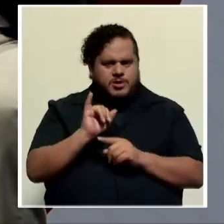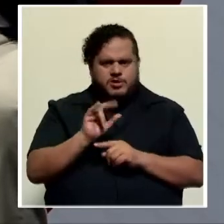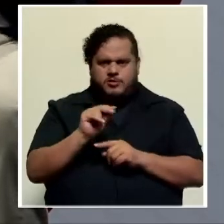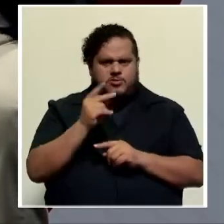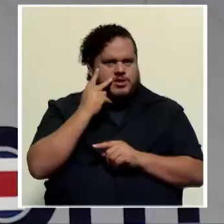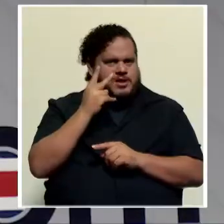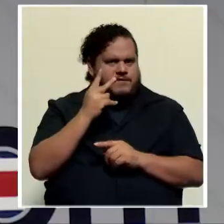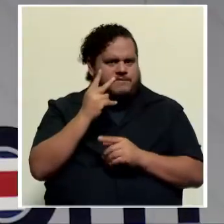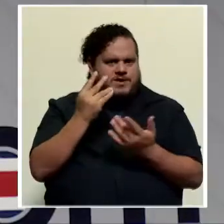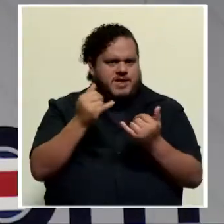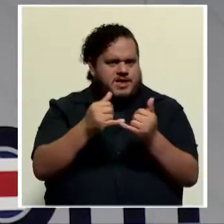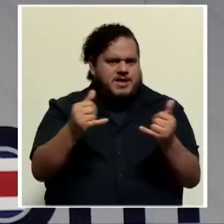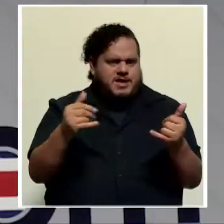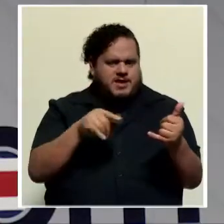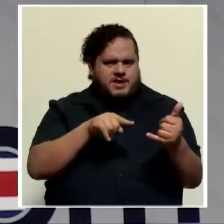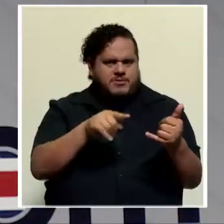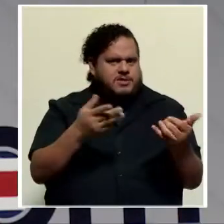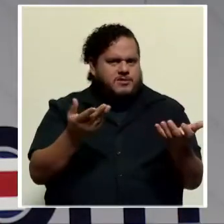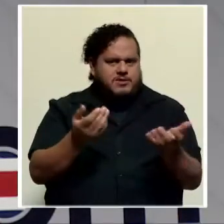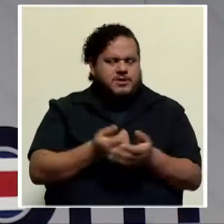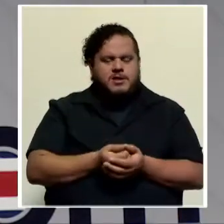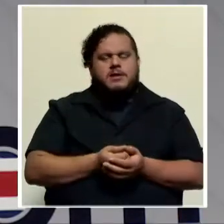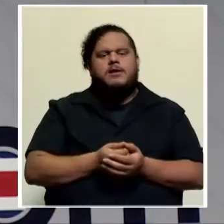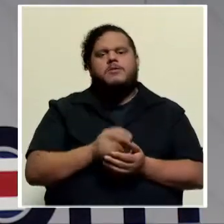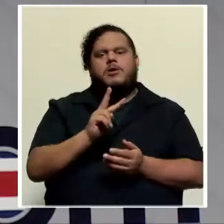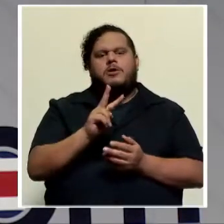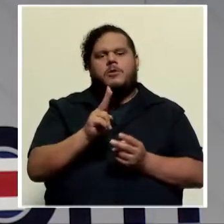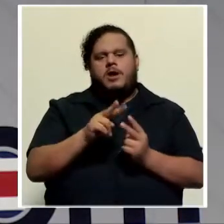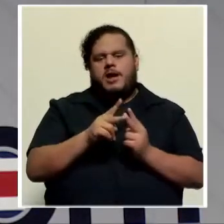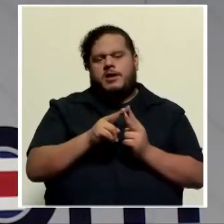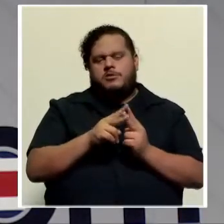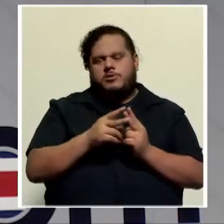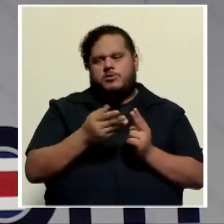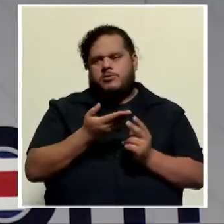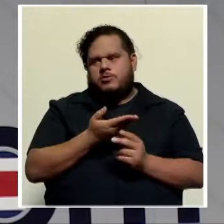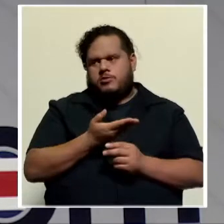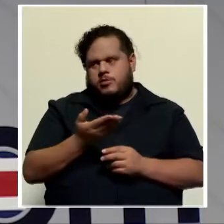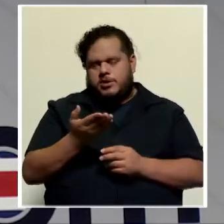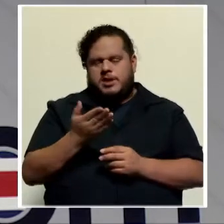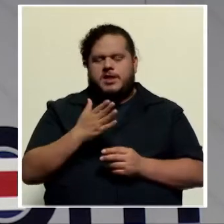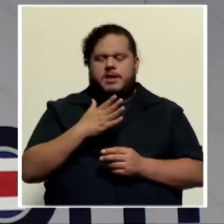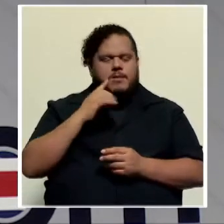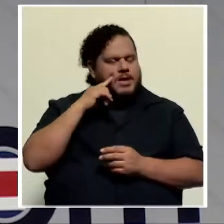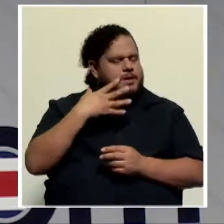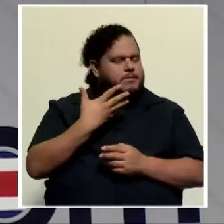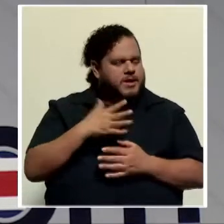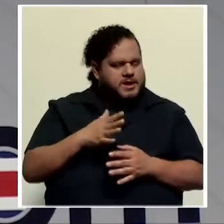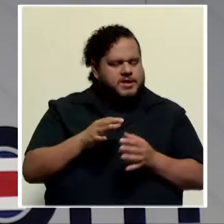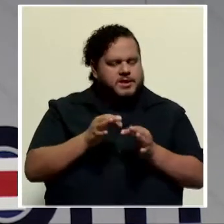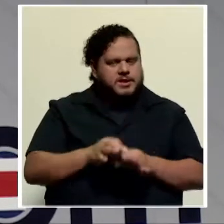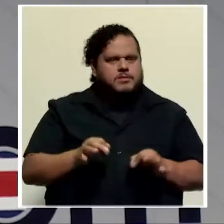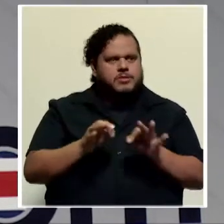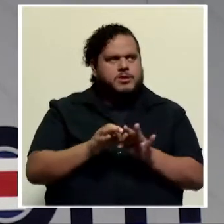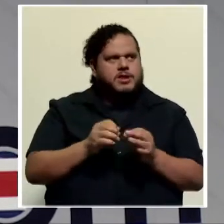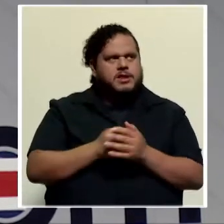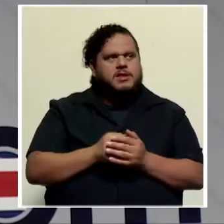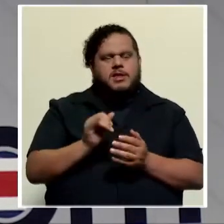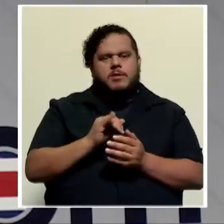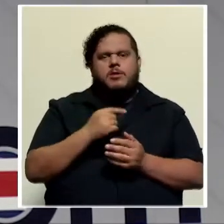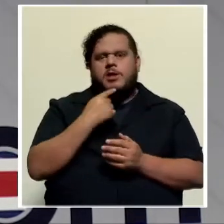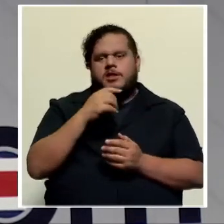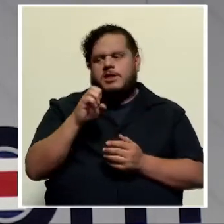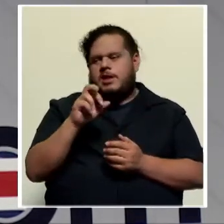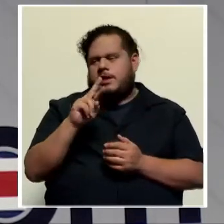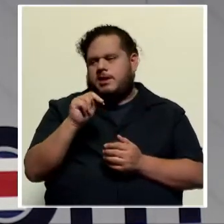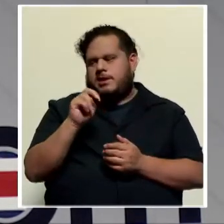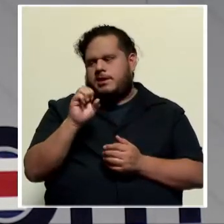horizonte, Gustavo. Bueno, hay dos cosas que a mí me parece que son fundamentales tomar en consideración, además de lo que señalado por Ernesto respecto a